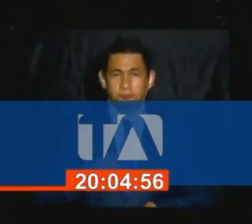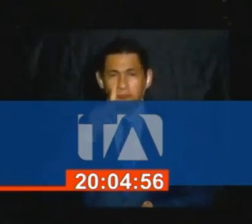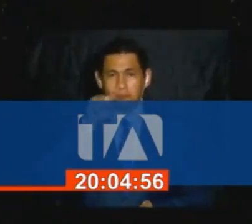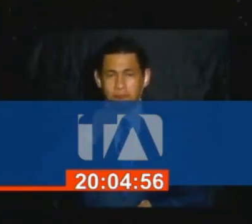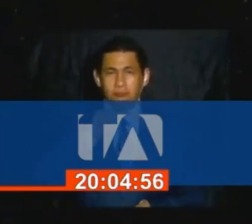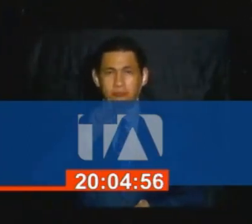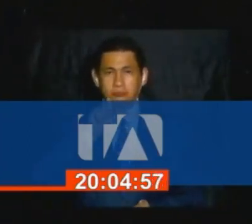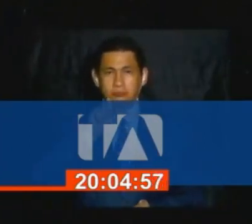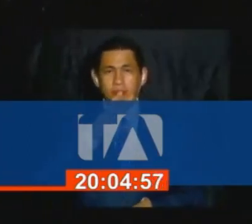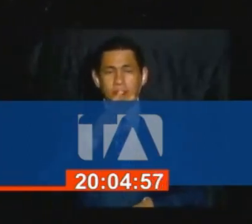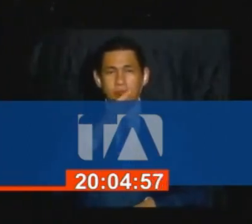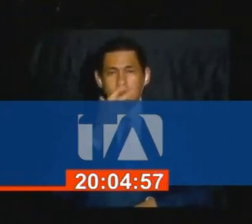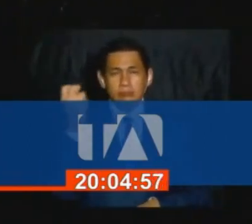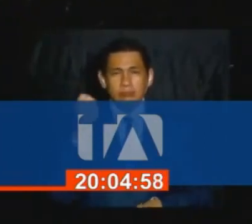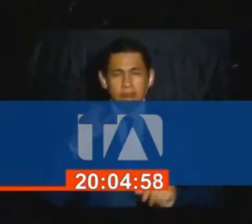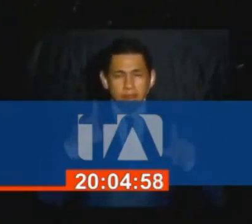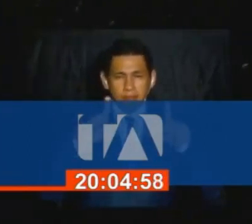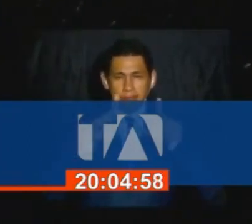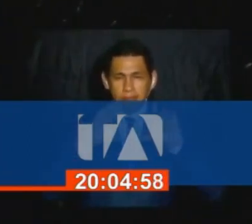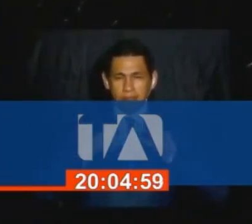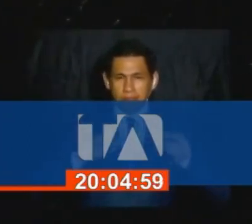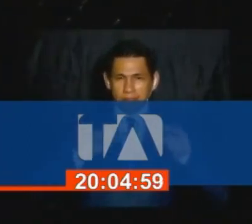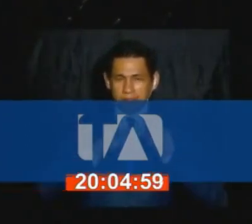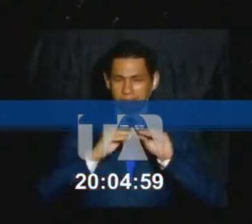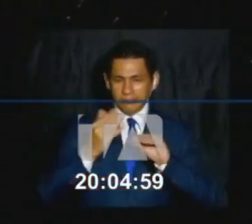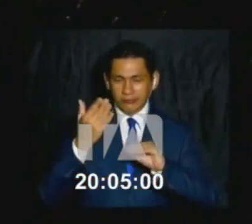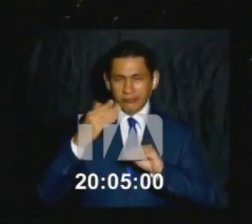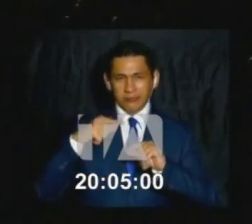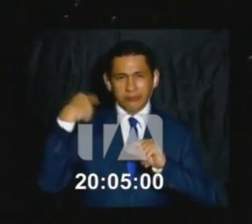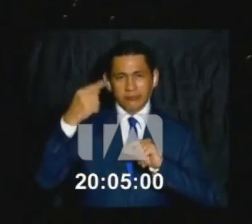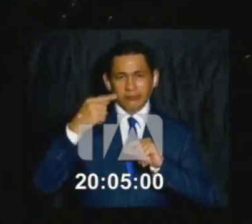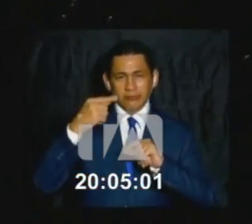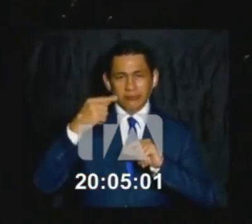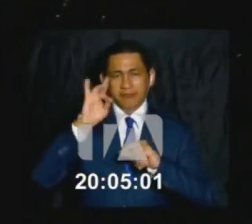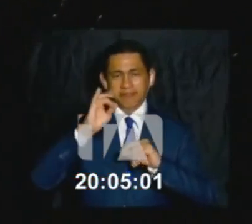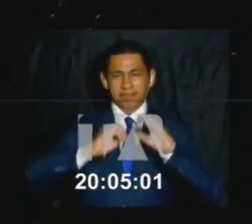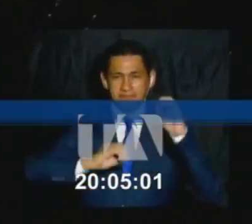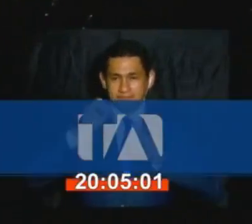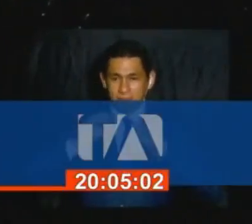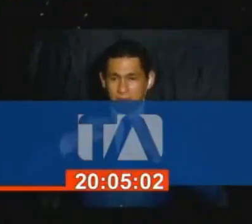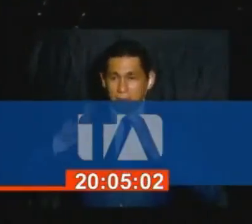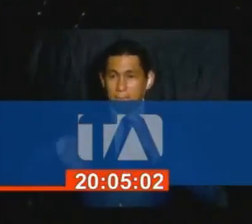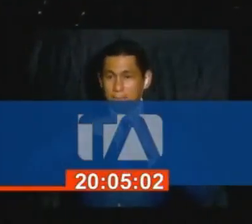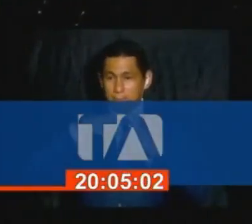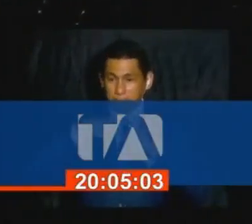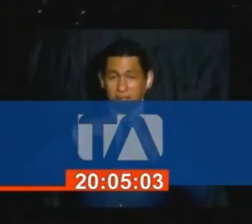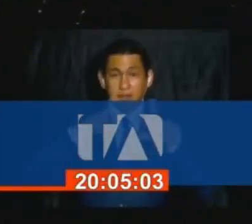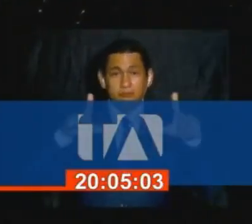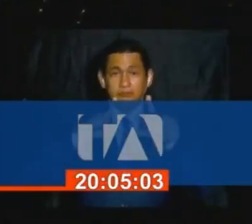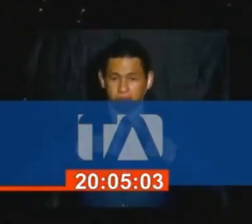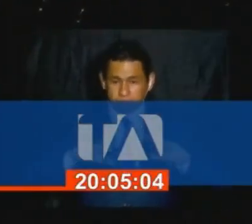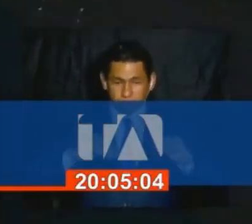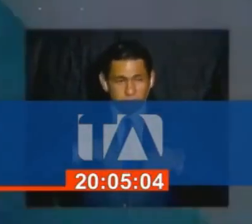1.300 títulos de propiedad. El 18 de octubre entregaremos 1.400 títulos más, y en